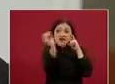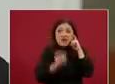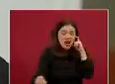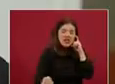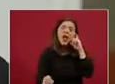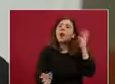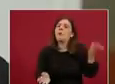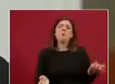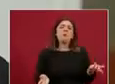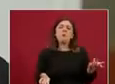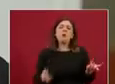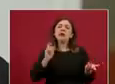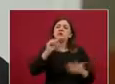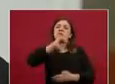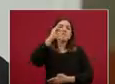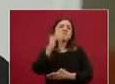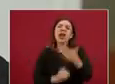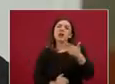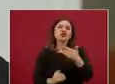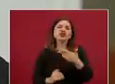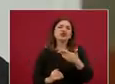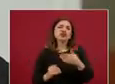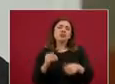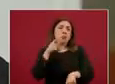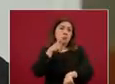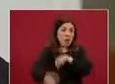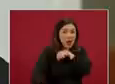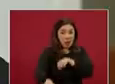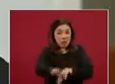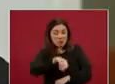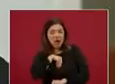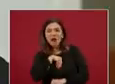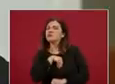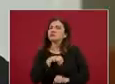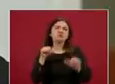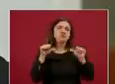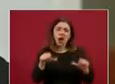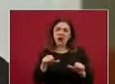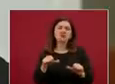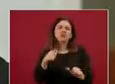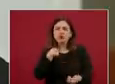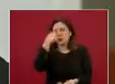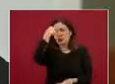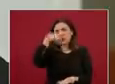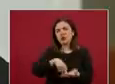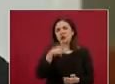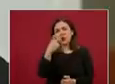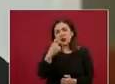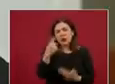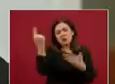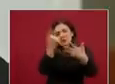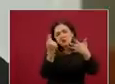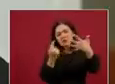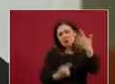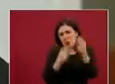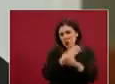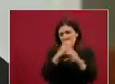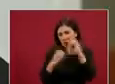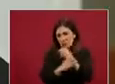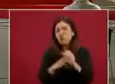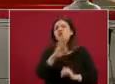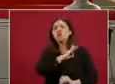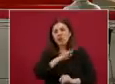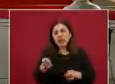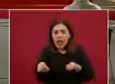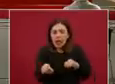mitiga de forma bastante importante. Entonces, nos parece que con todos estos protocolos